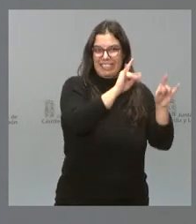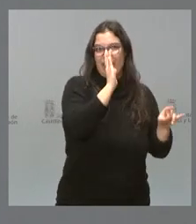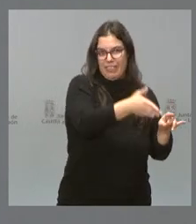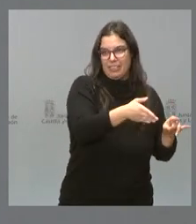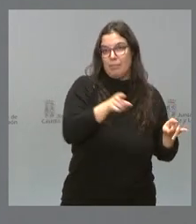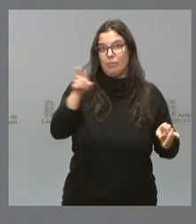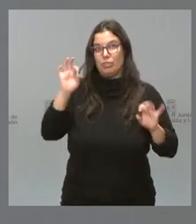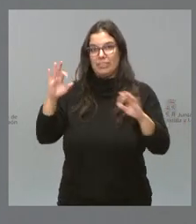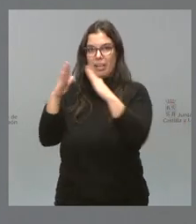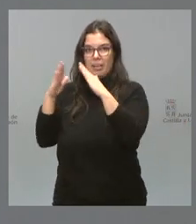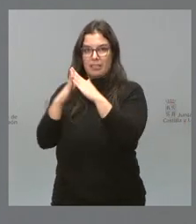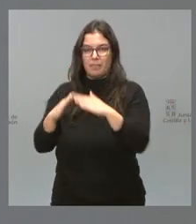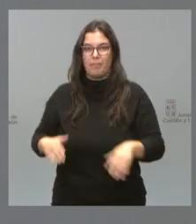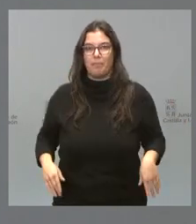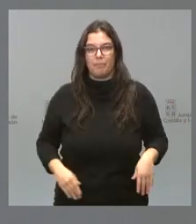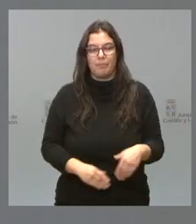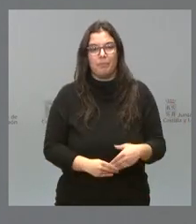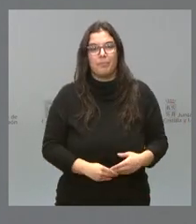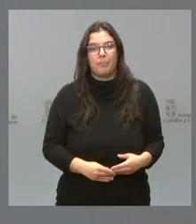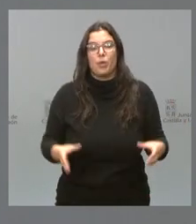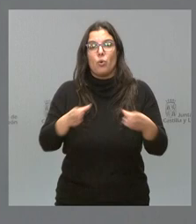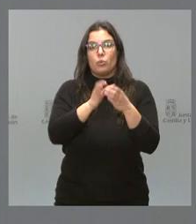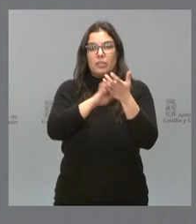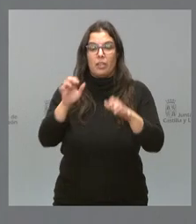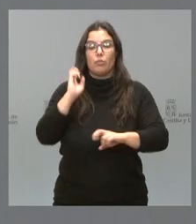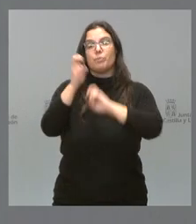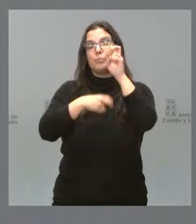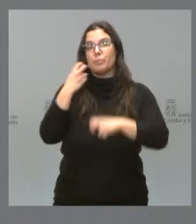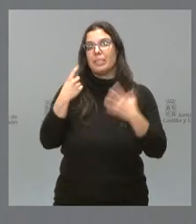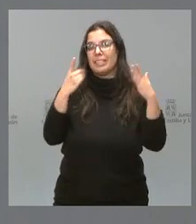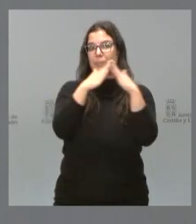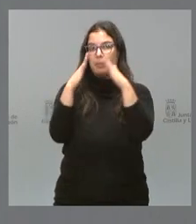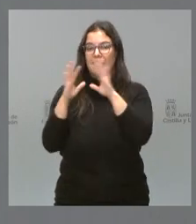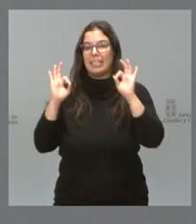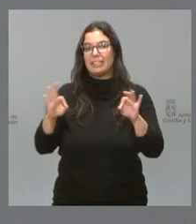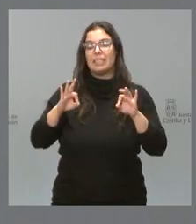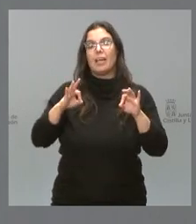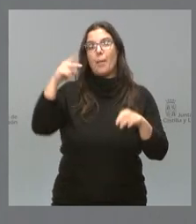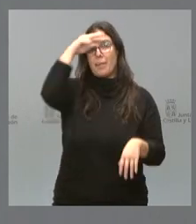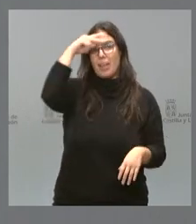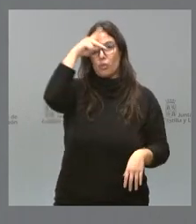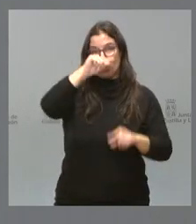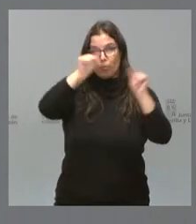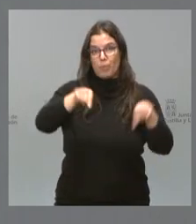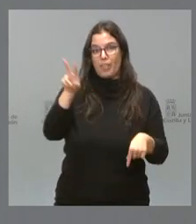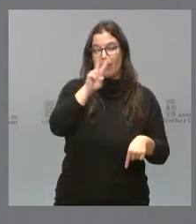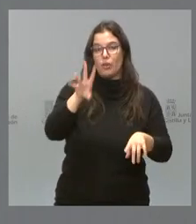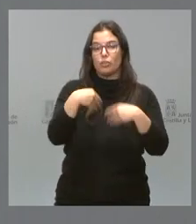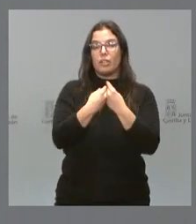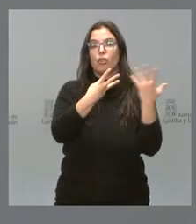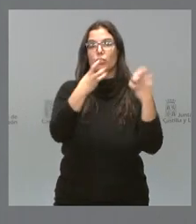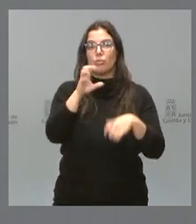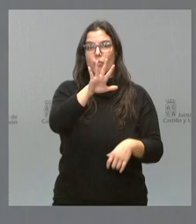rural la junta va a reformar seis viviendas de camineros en la localidad de Medina de Río seco en Valladolid por importe de